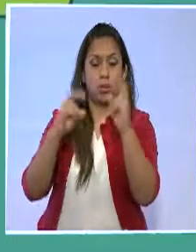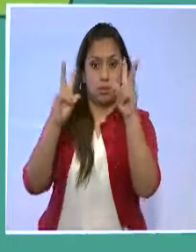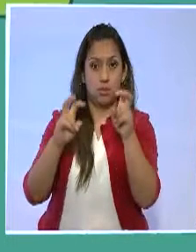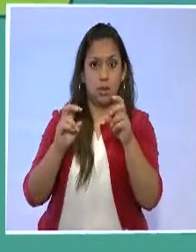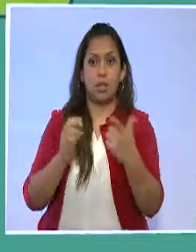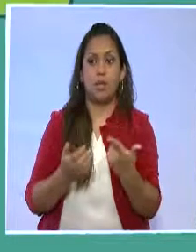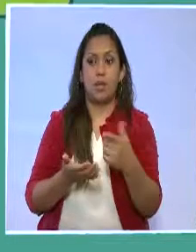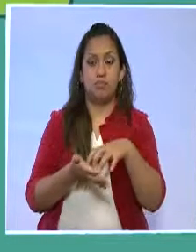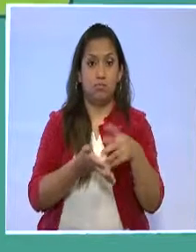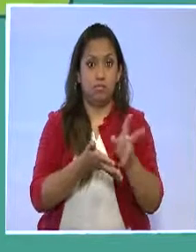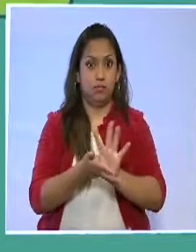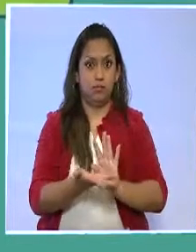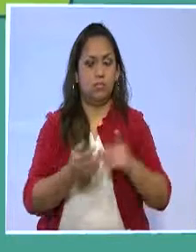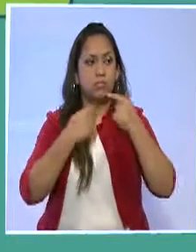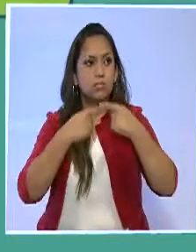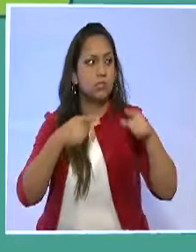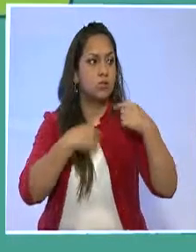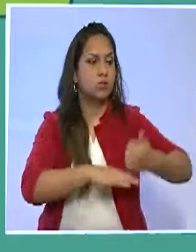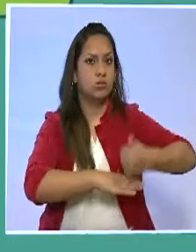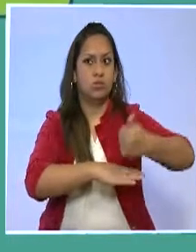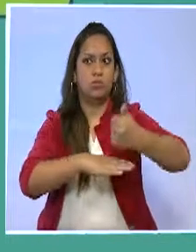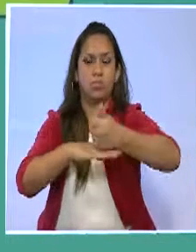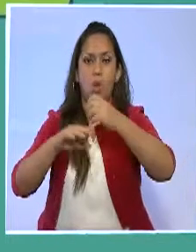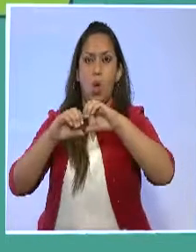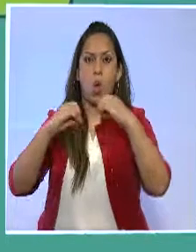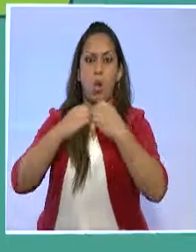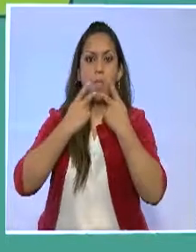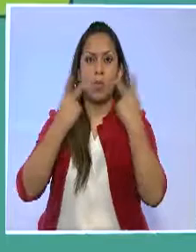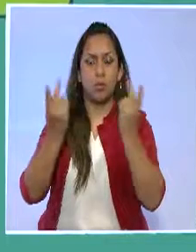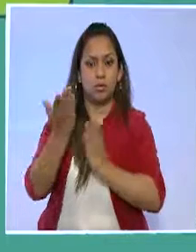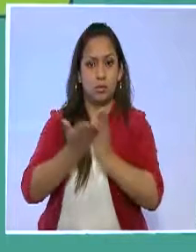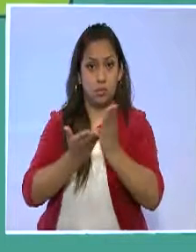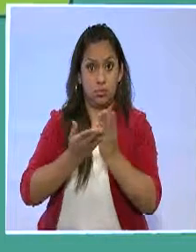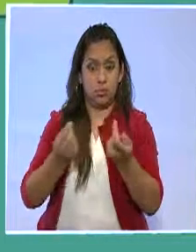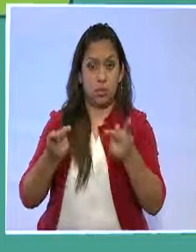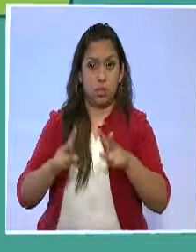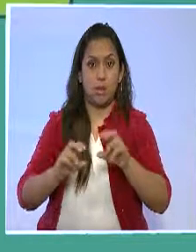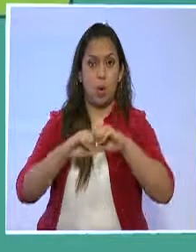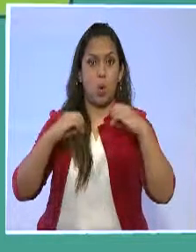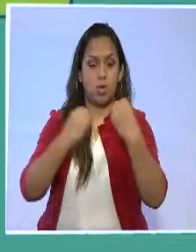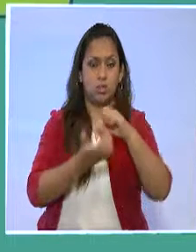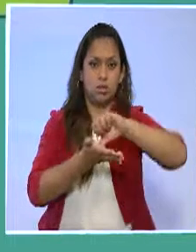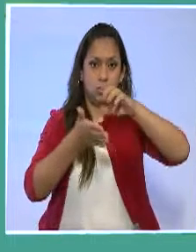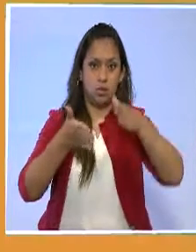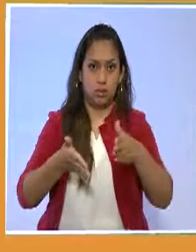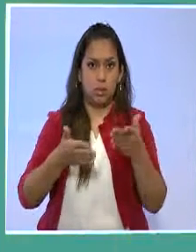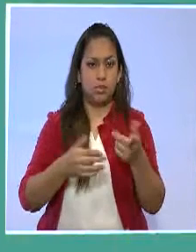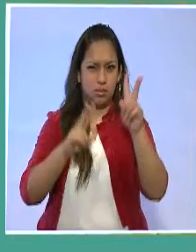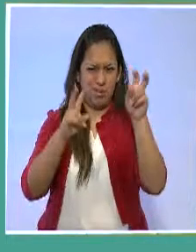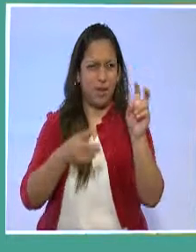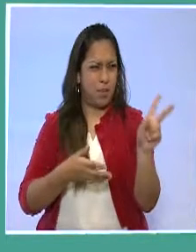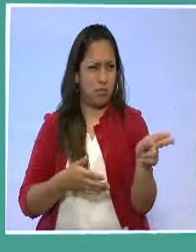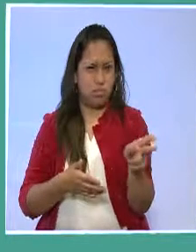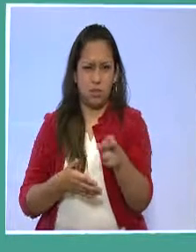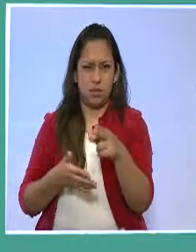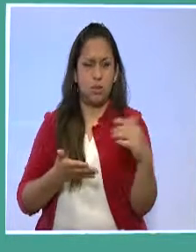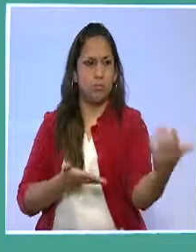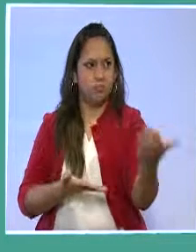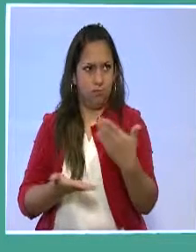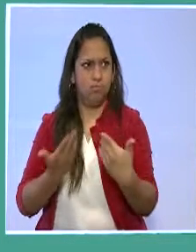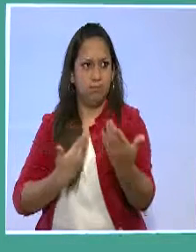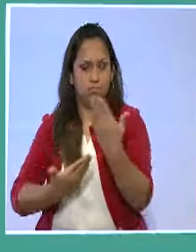autoridades de instituciones del sector público y organizaciones ciudadanas involucradas en el tema janet velázquez